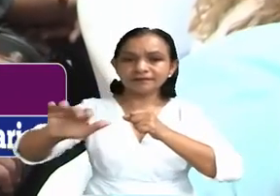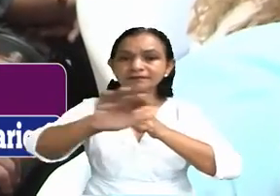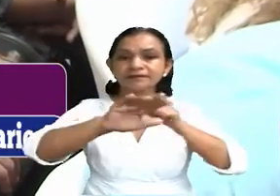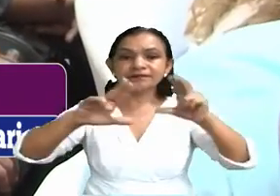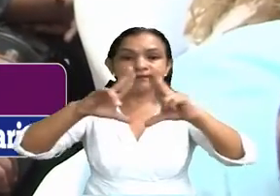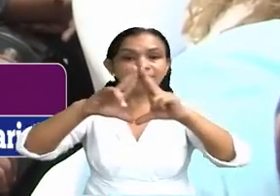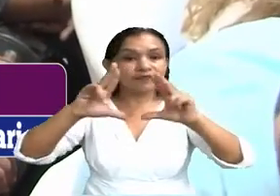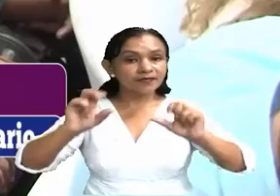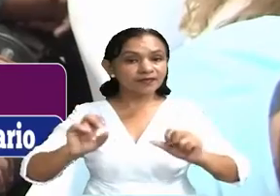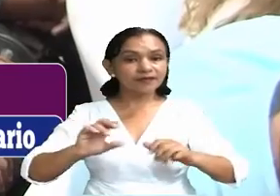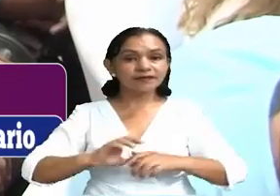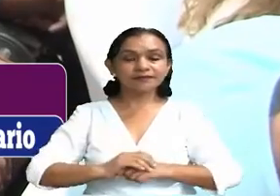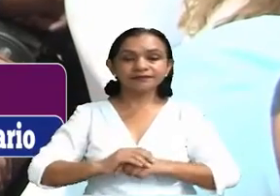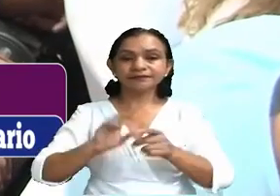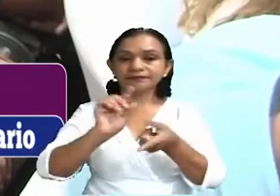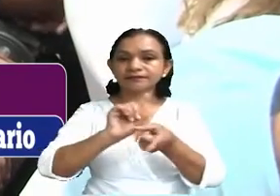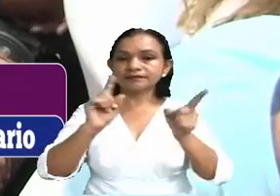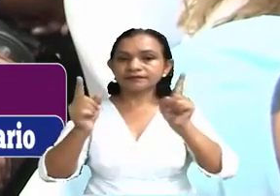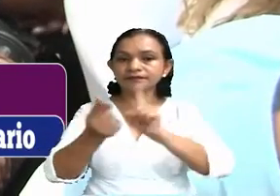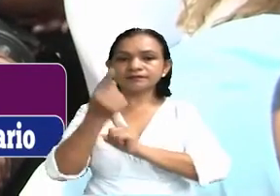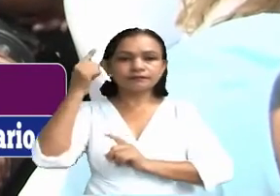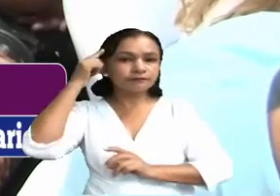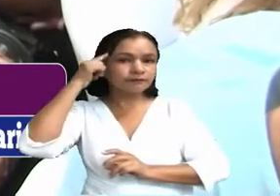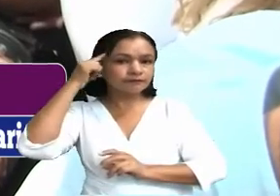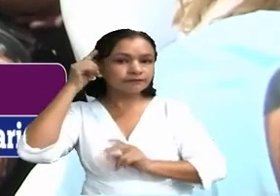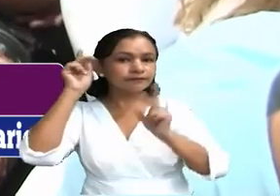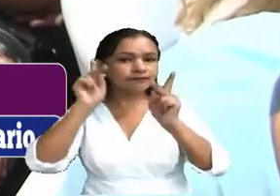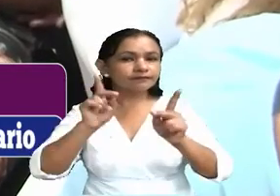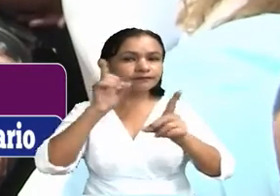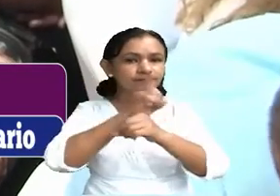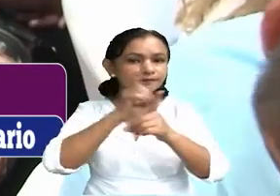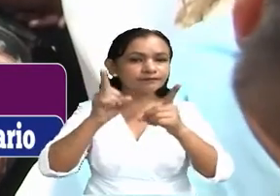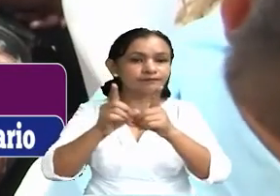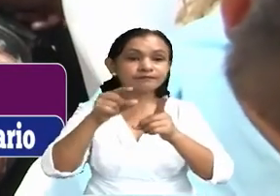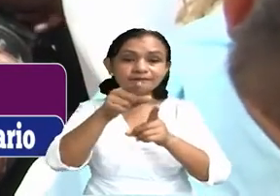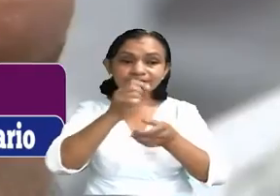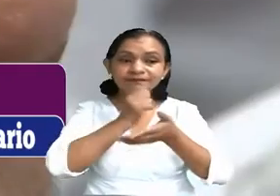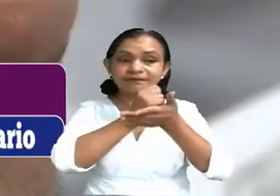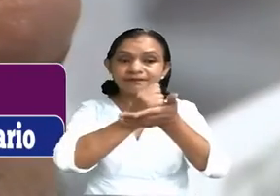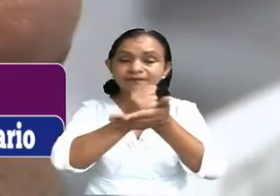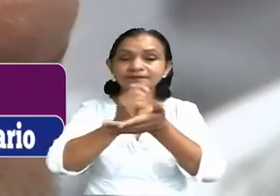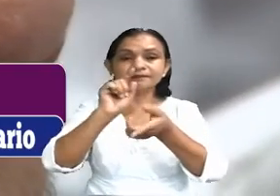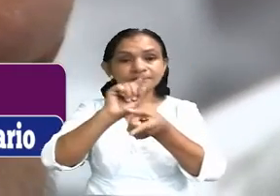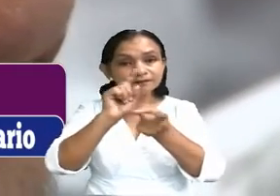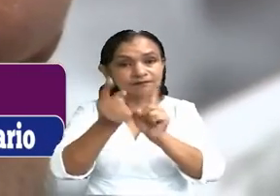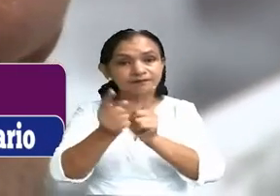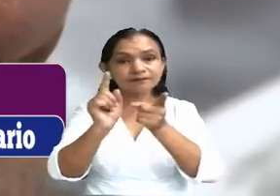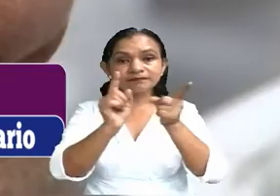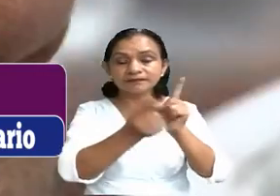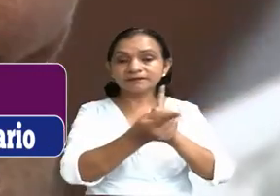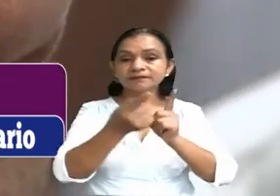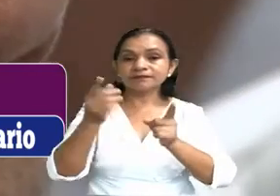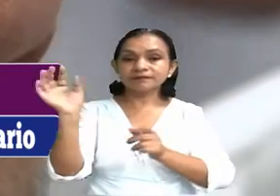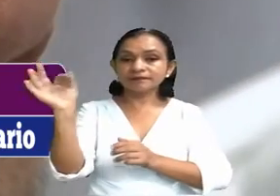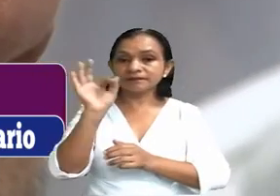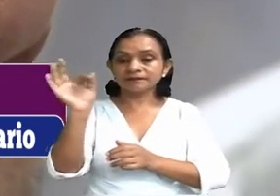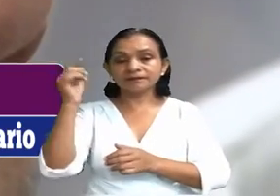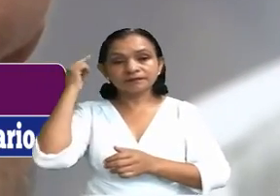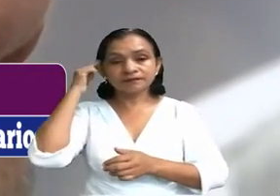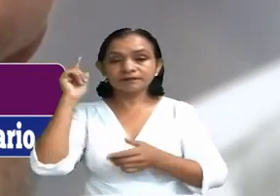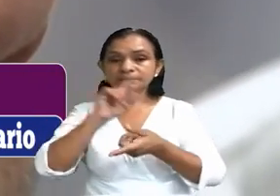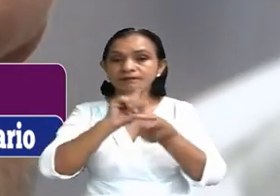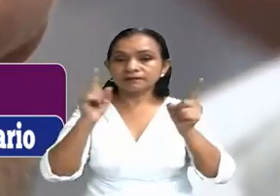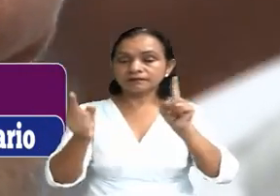nicaragüense ese cambio de mentalidad que debemos ir dando para ir modificando nuestra forma de pensar y